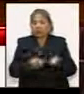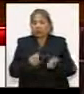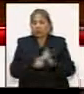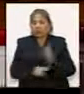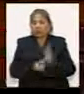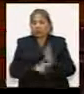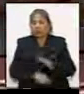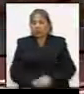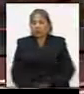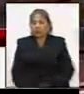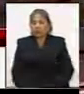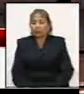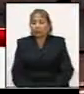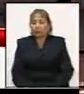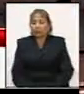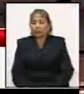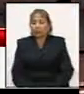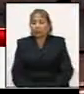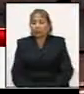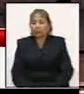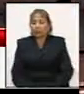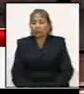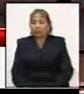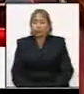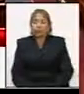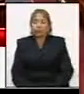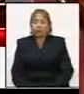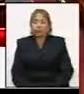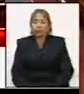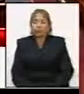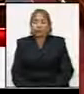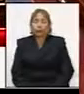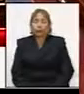Gracias. Muchas gracias. Continúe, congresista Gilbonio.